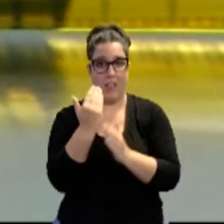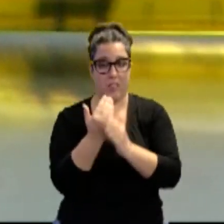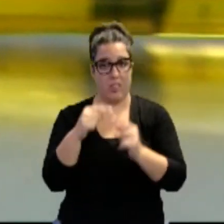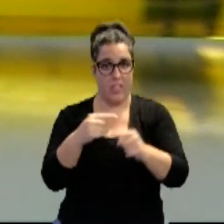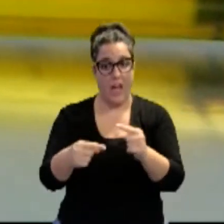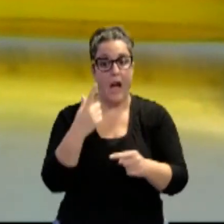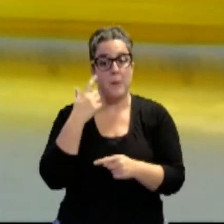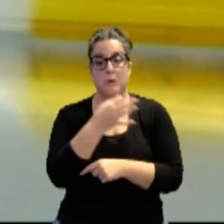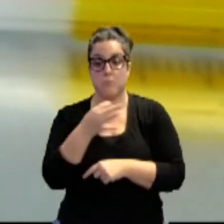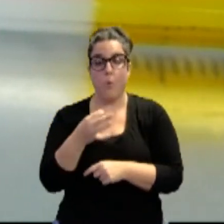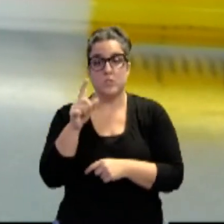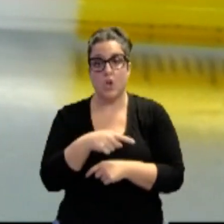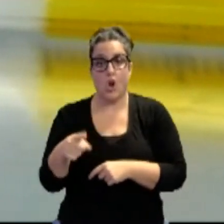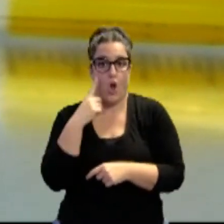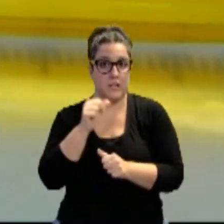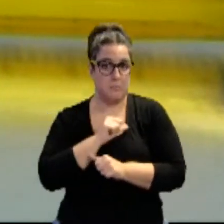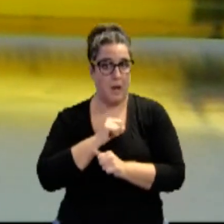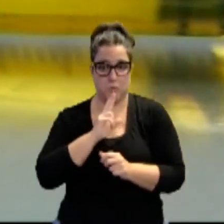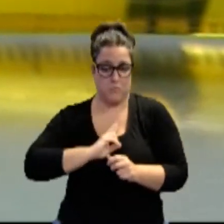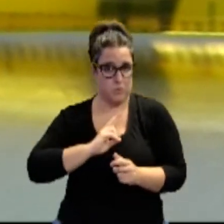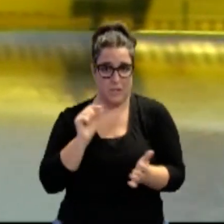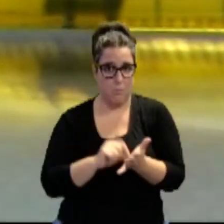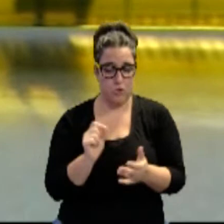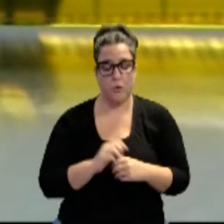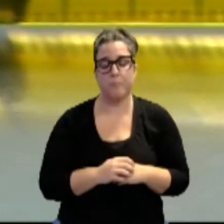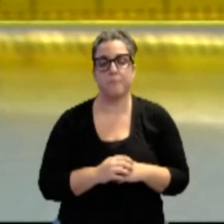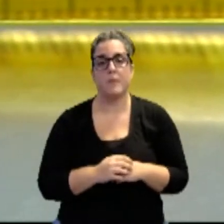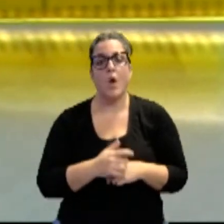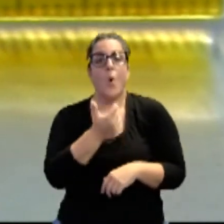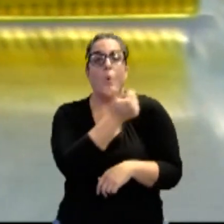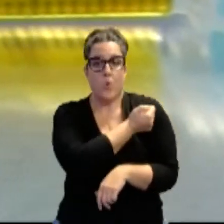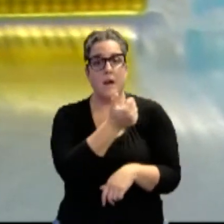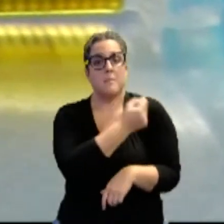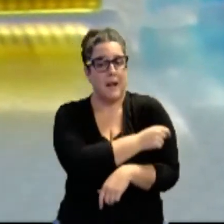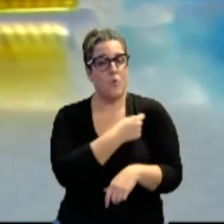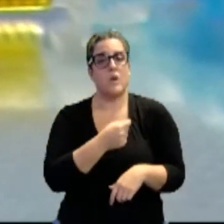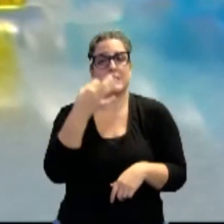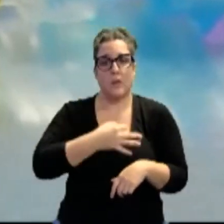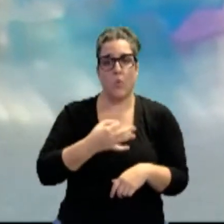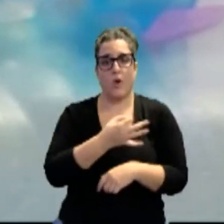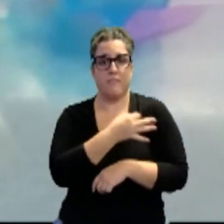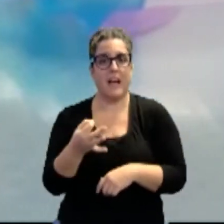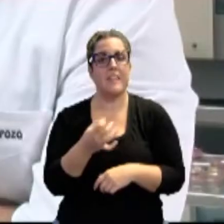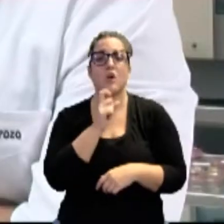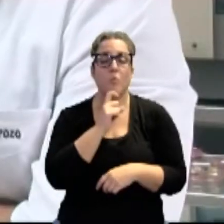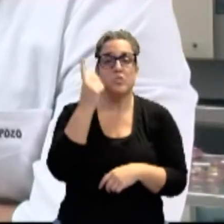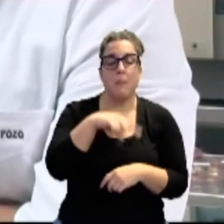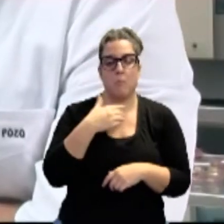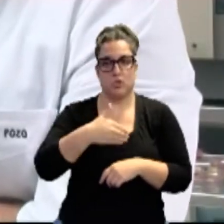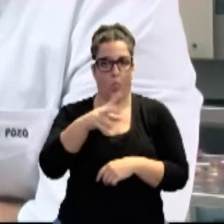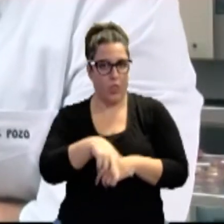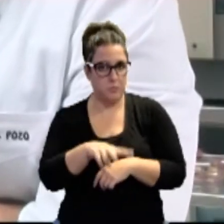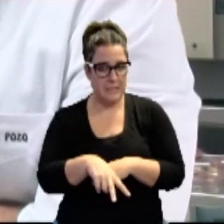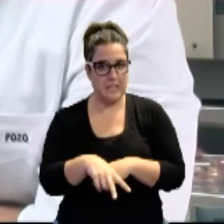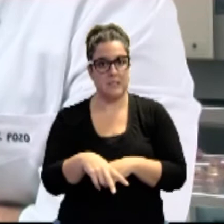respuesta no tardará en llegar. De la vacuna que ya está en testados, es una vacuna que es segura y eficaz, pero eso lo podemos ver en los primeros 2 meses. Y la eficacia de la